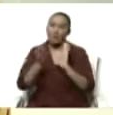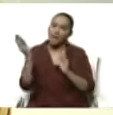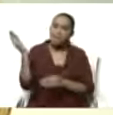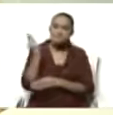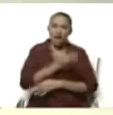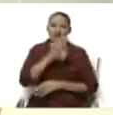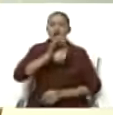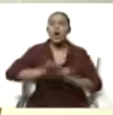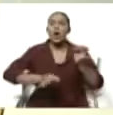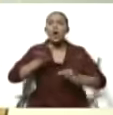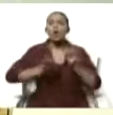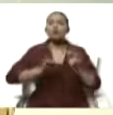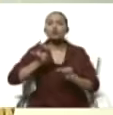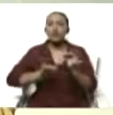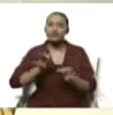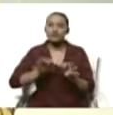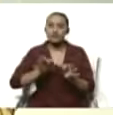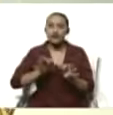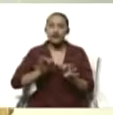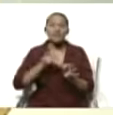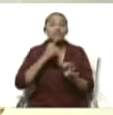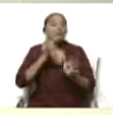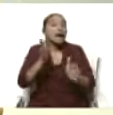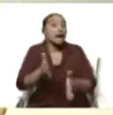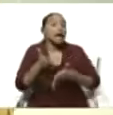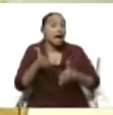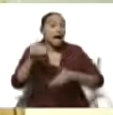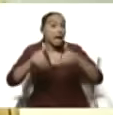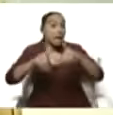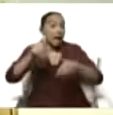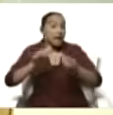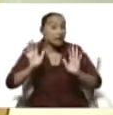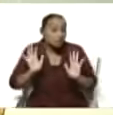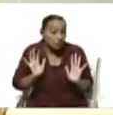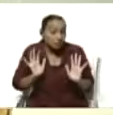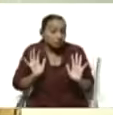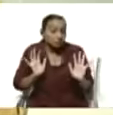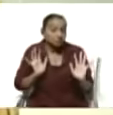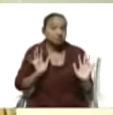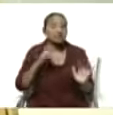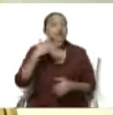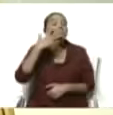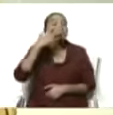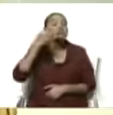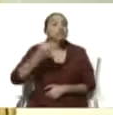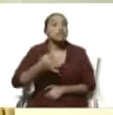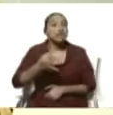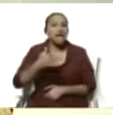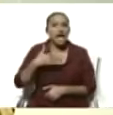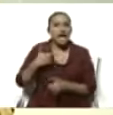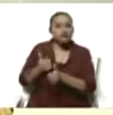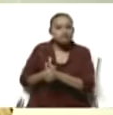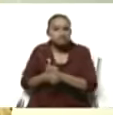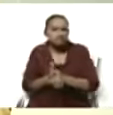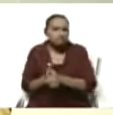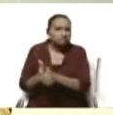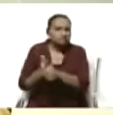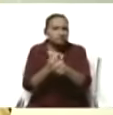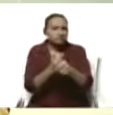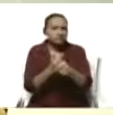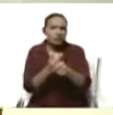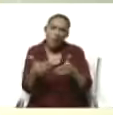transicional en hipotético caso de ganar las elecciones Y si cree que eso implique una persecución hacia las fuerzas del